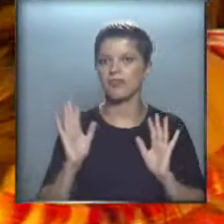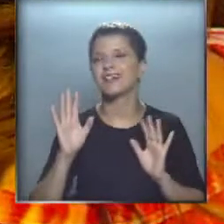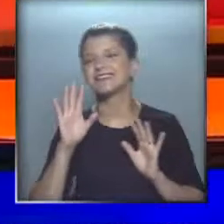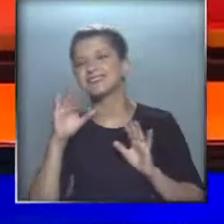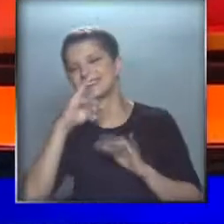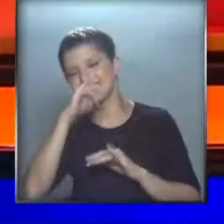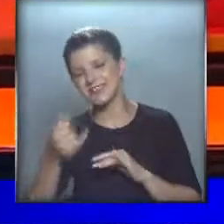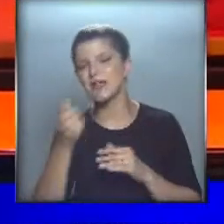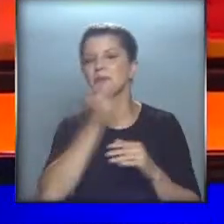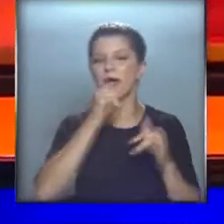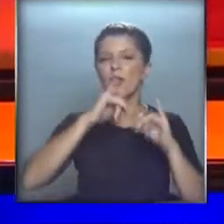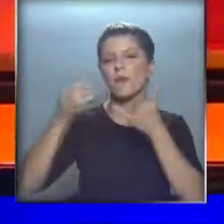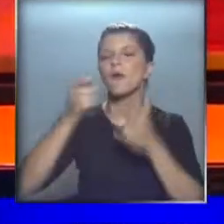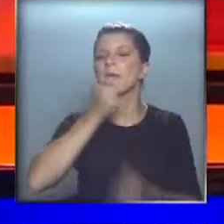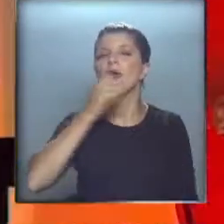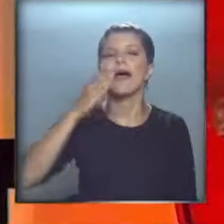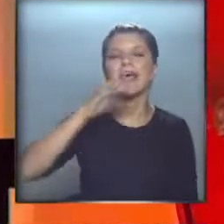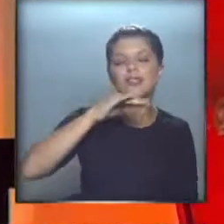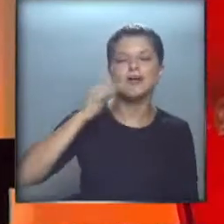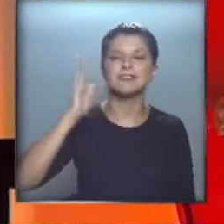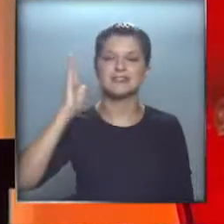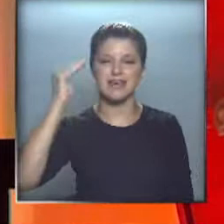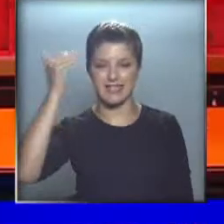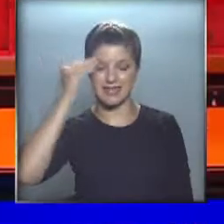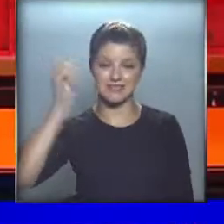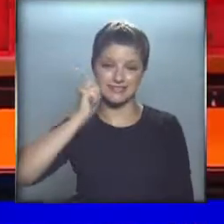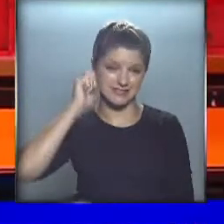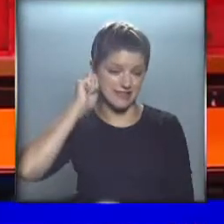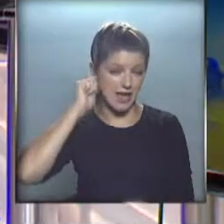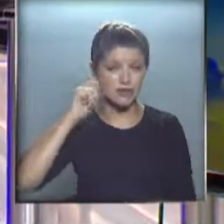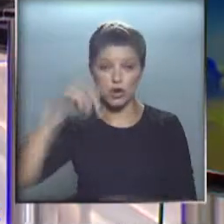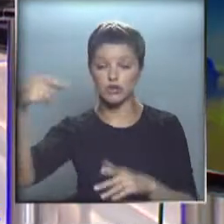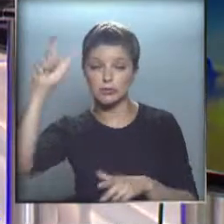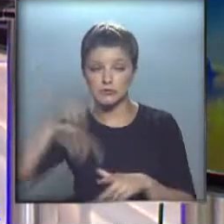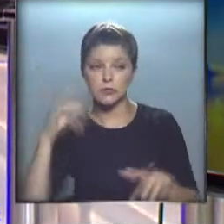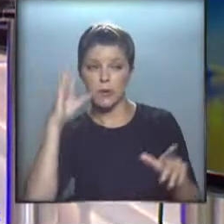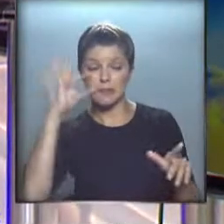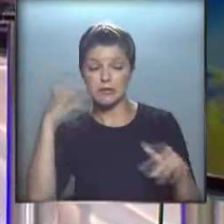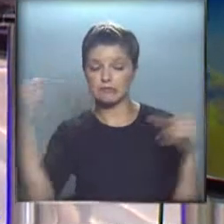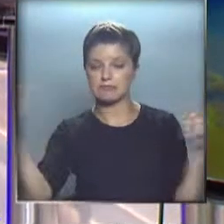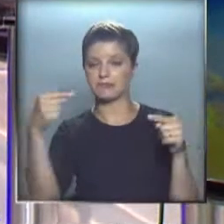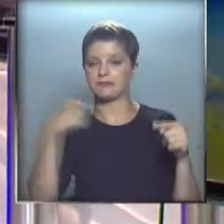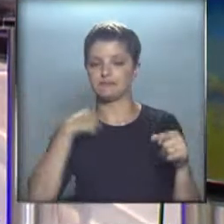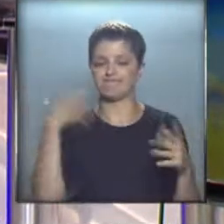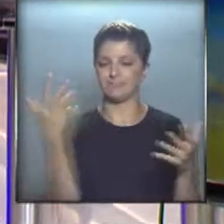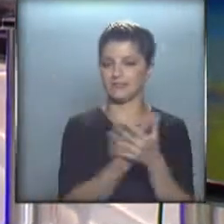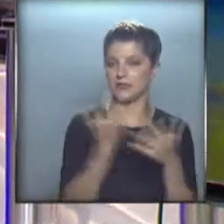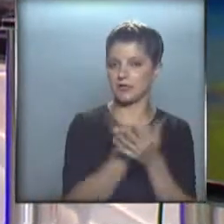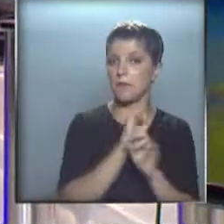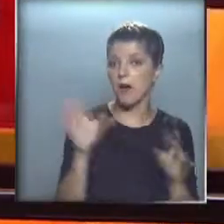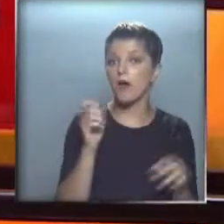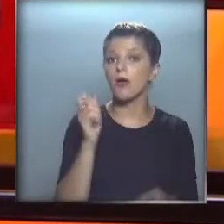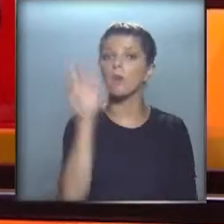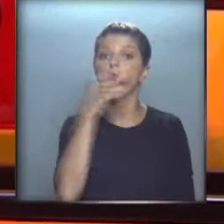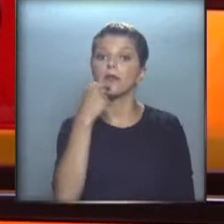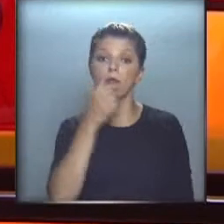no es común en los 15, 14, 15 años, cuando la opinión del otro, si es mala, te liquida. Sí, claro. Por ejemplo, a mí, por mi corte de pelo, pero...